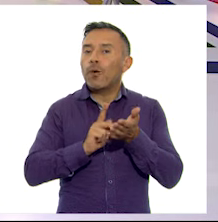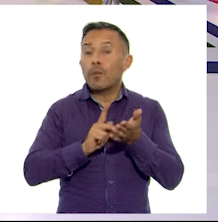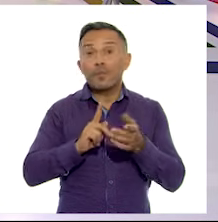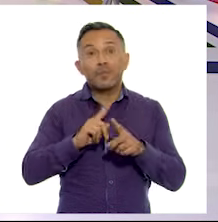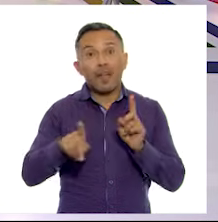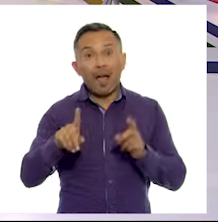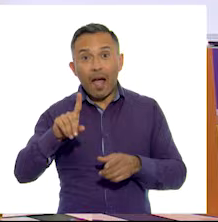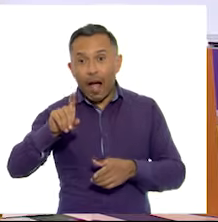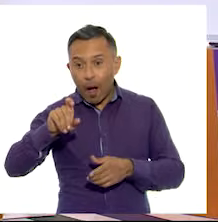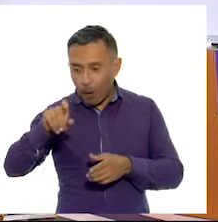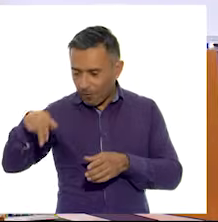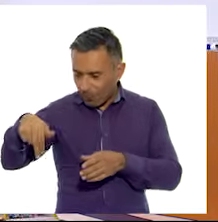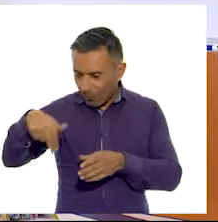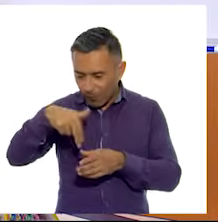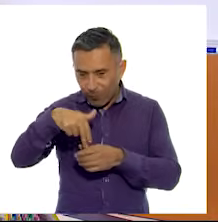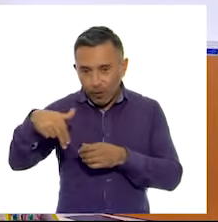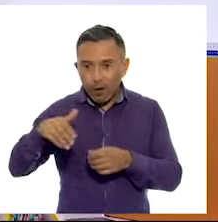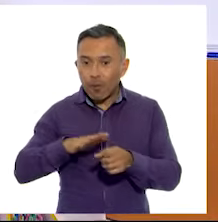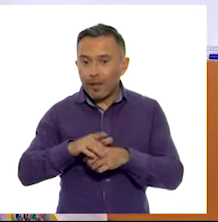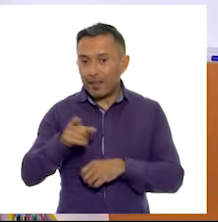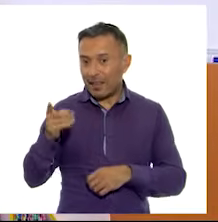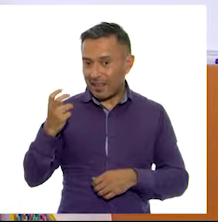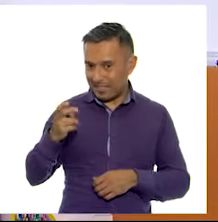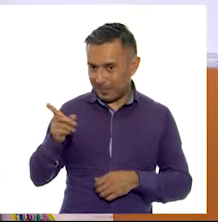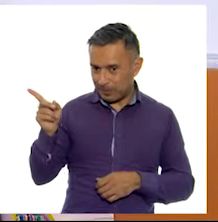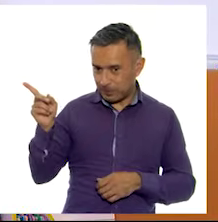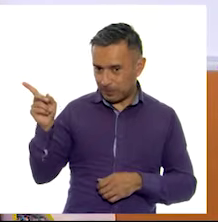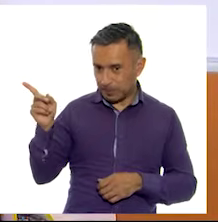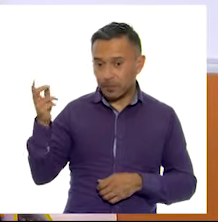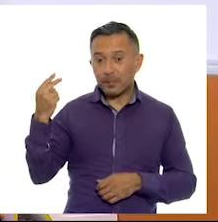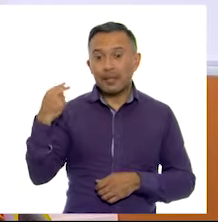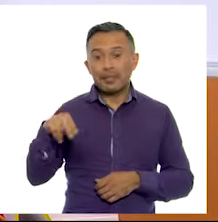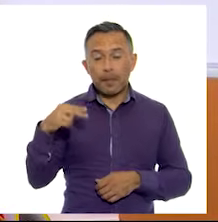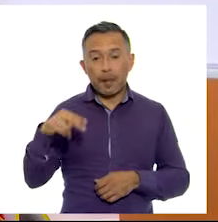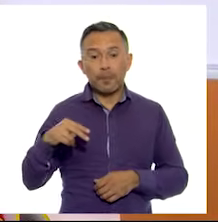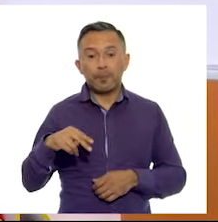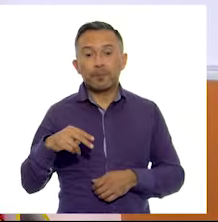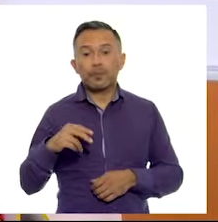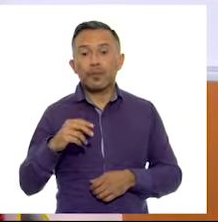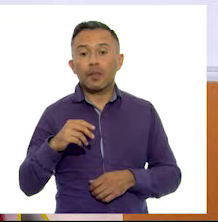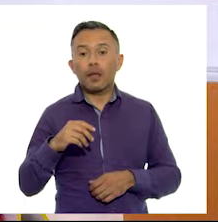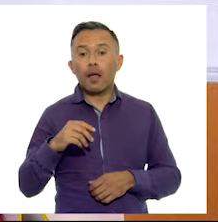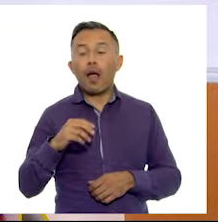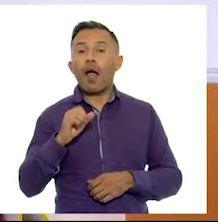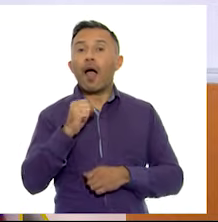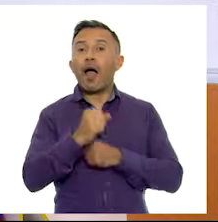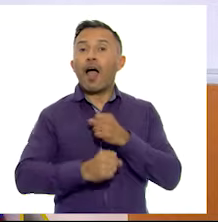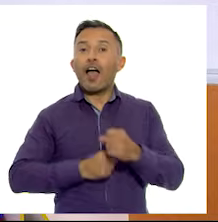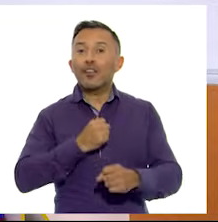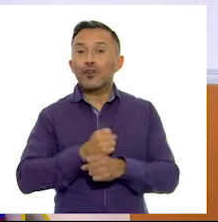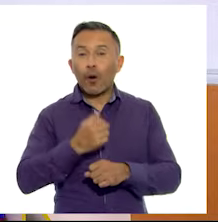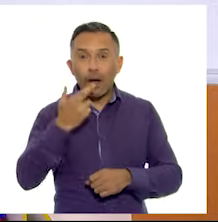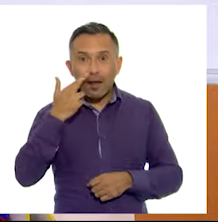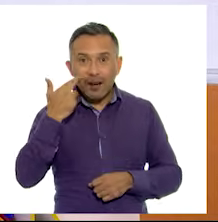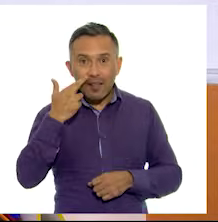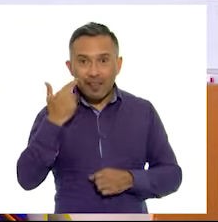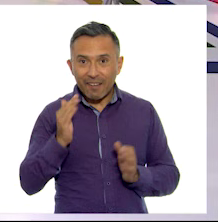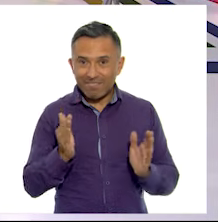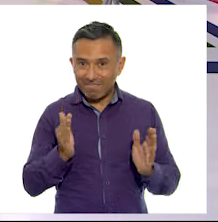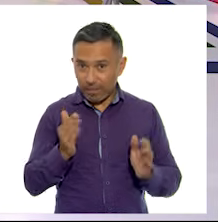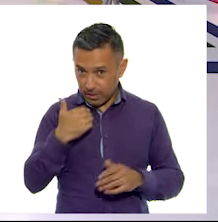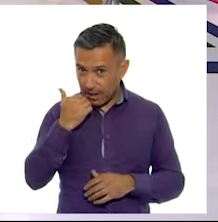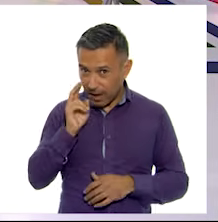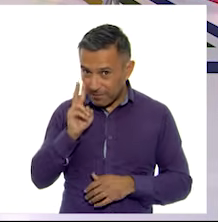acuarelas es esta, que se llama Año de la Rata. ¡Qué bonita está! ¿La quieres ver más de cerca? A ver, sí,